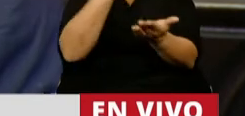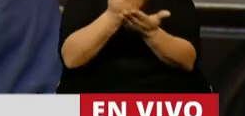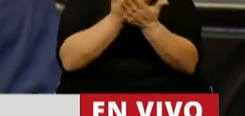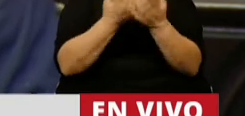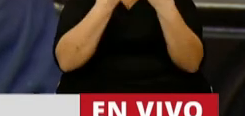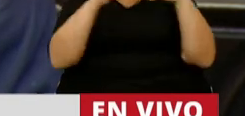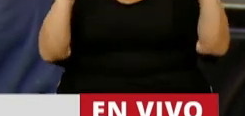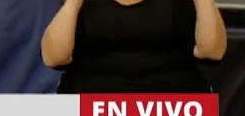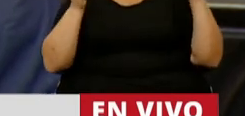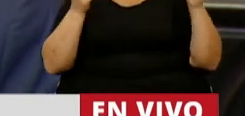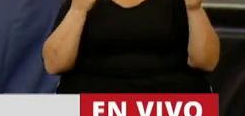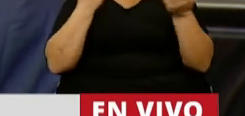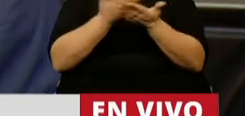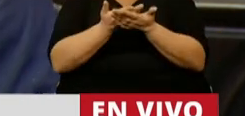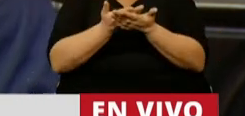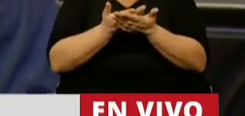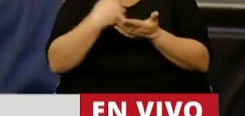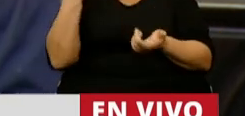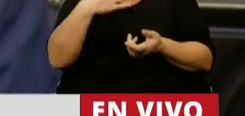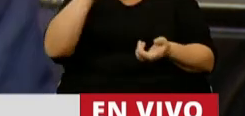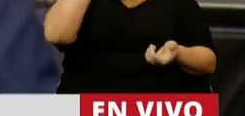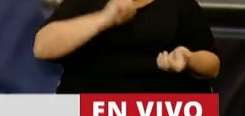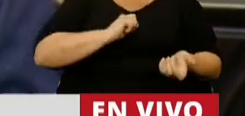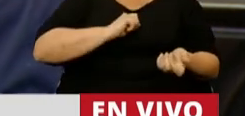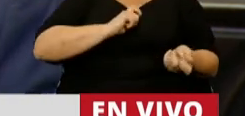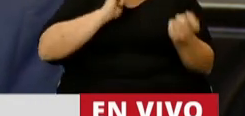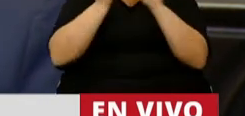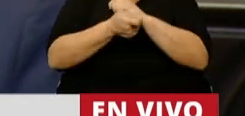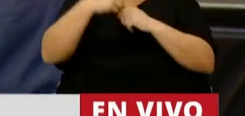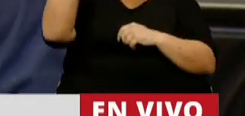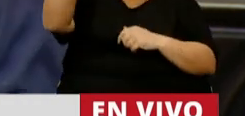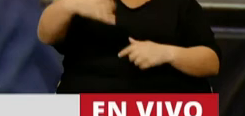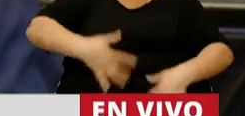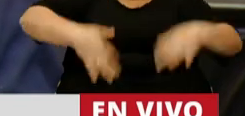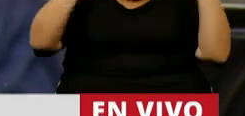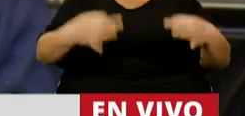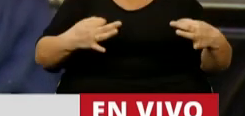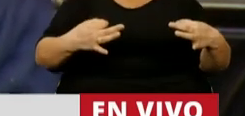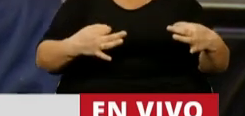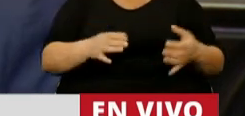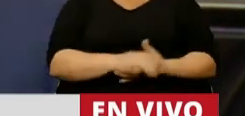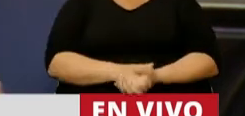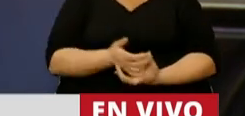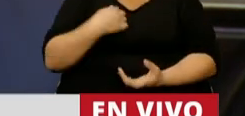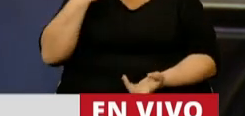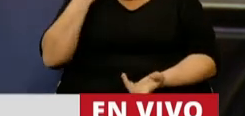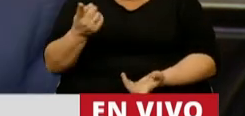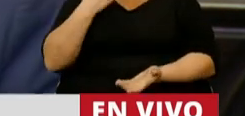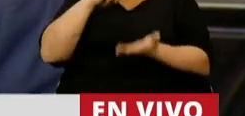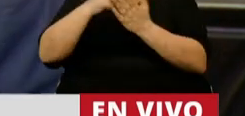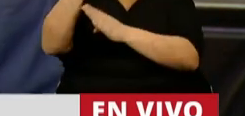propuestas innovadoras, nos animamos a cambiar el rumbo de verdad, digo,